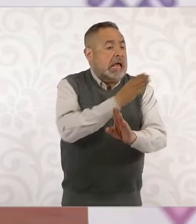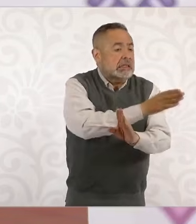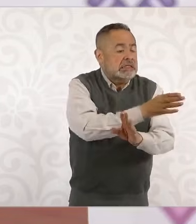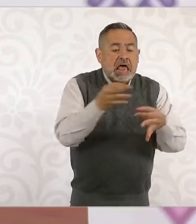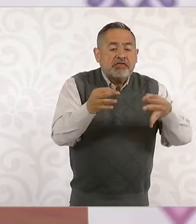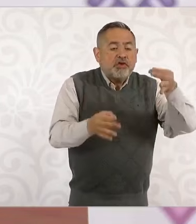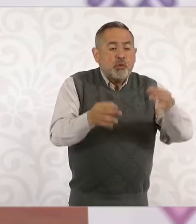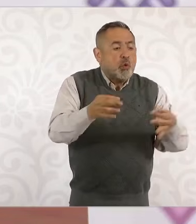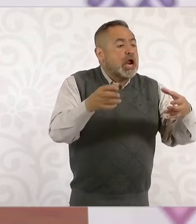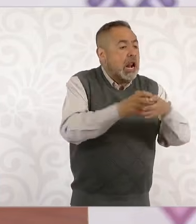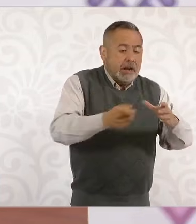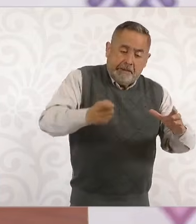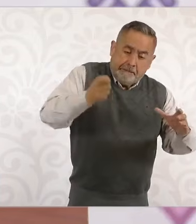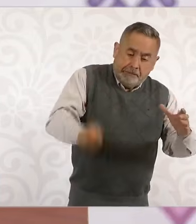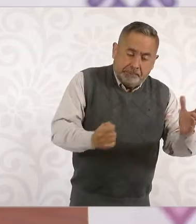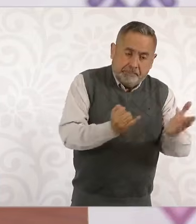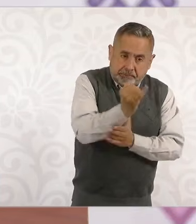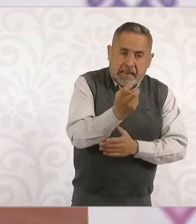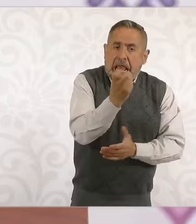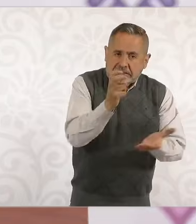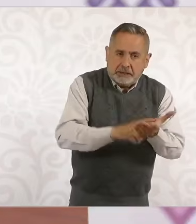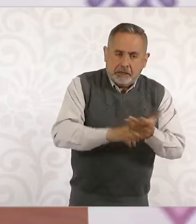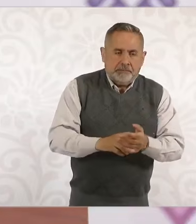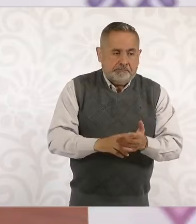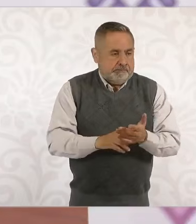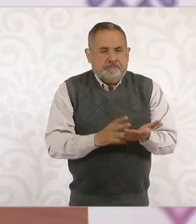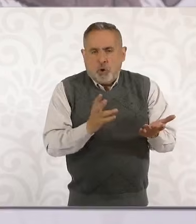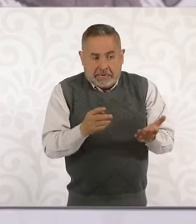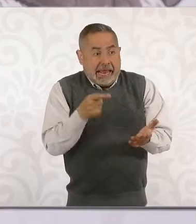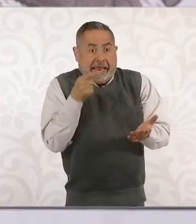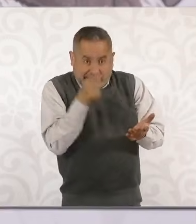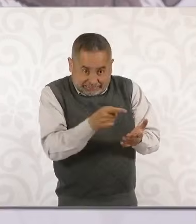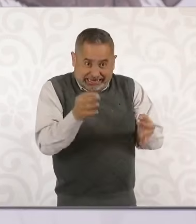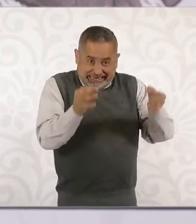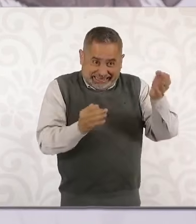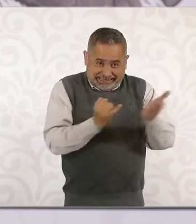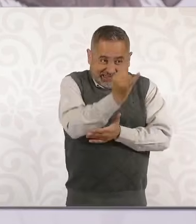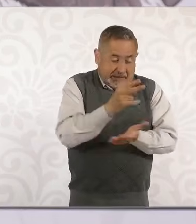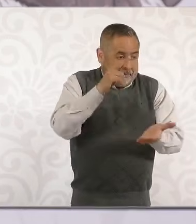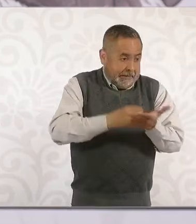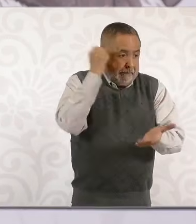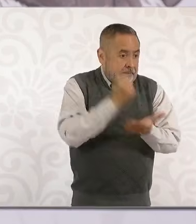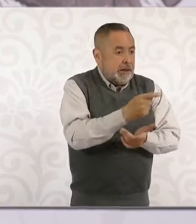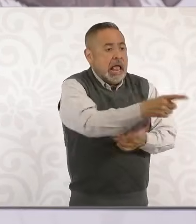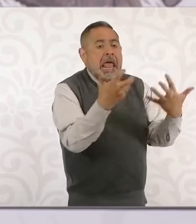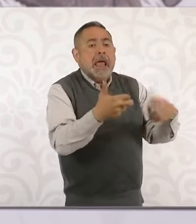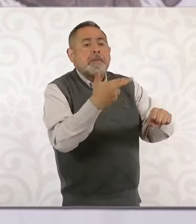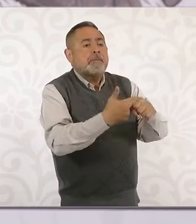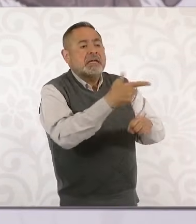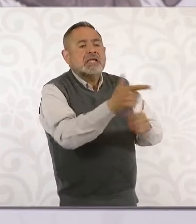tribunales colegiados. En esa última resolución de los tribunales colegiados, para dos de las empresas del Grupo